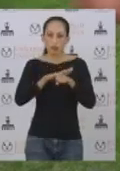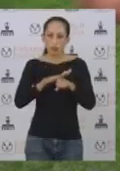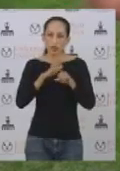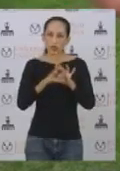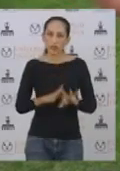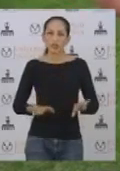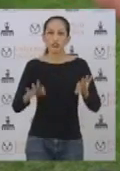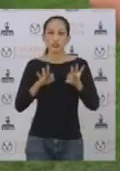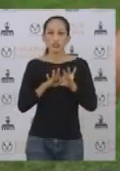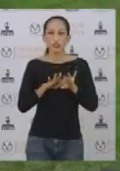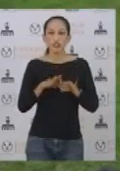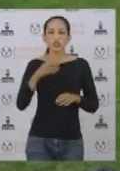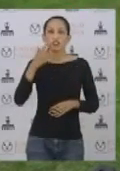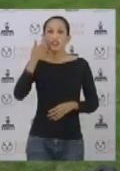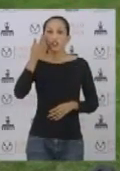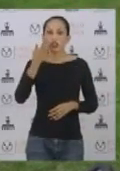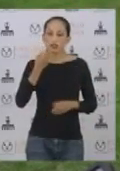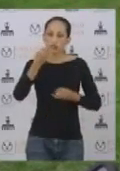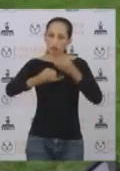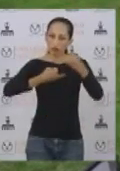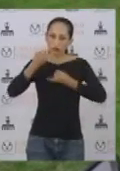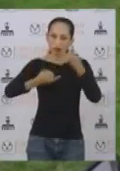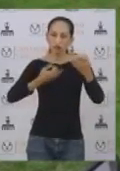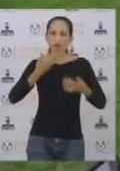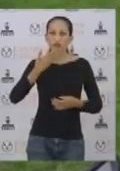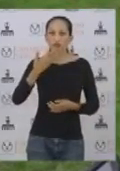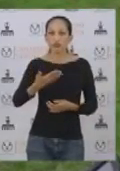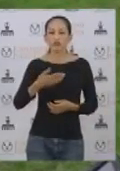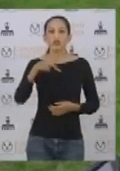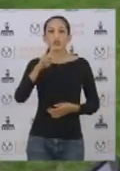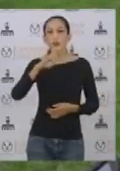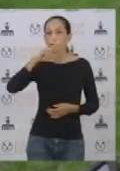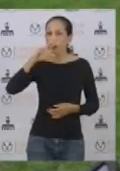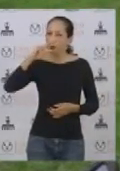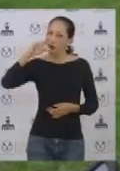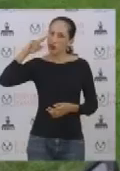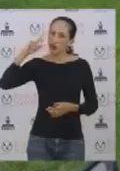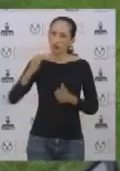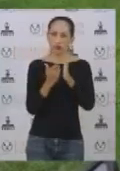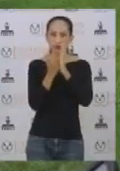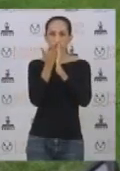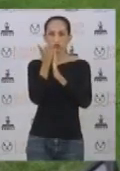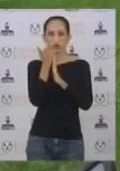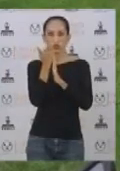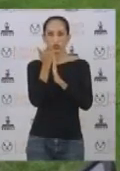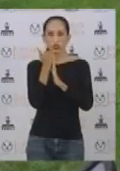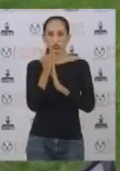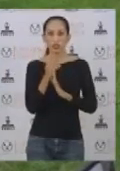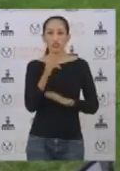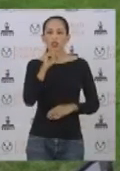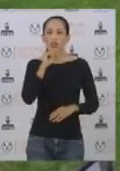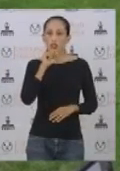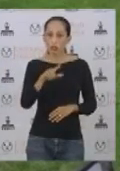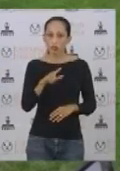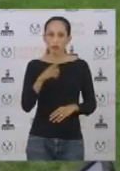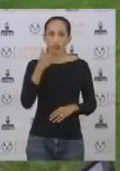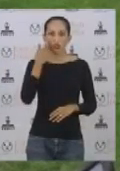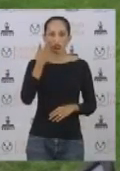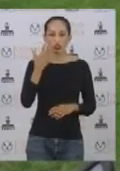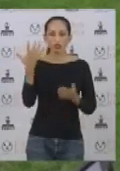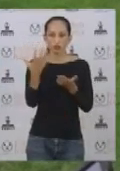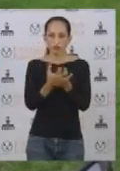allá del resultado como tal. O sea, queremos seguir jugando bien, queremos mejorar en el aspecto de los goles. Y a partir de ahí creo que vamos a